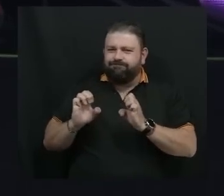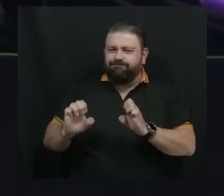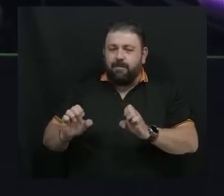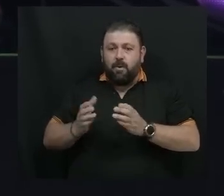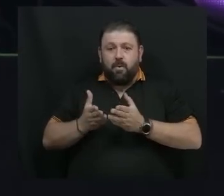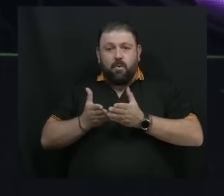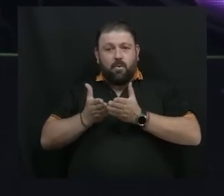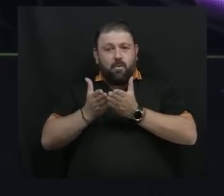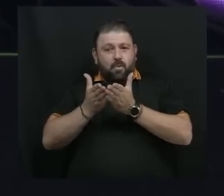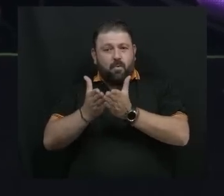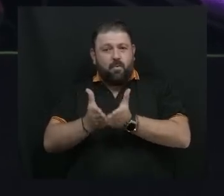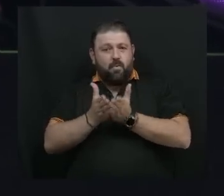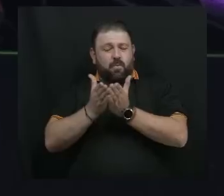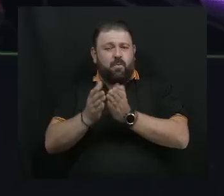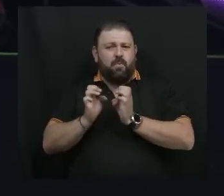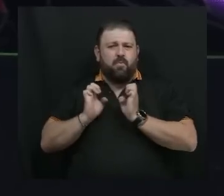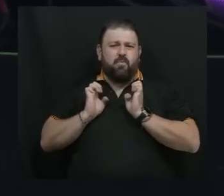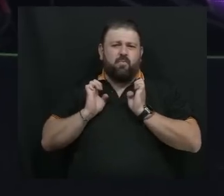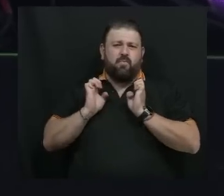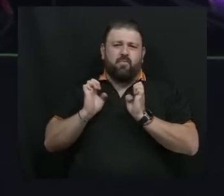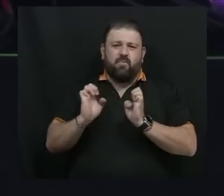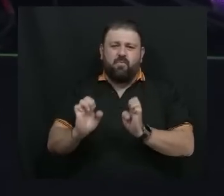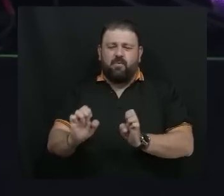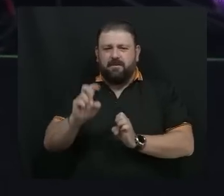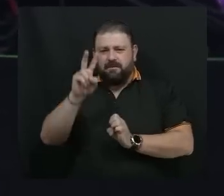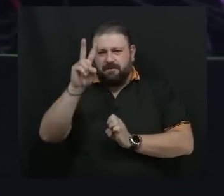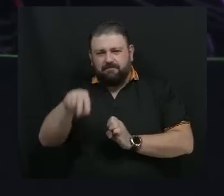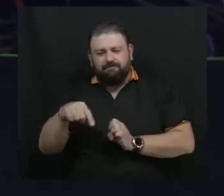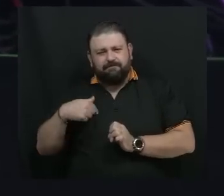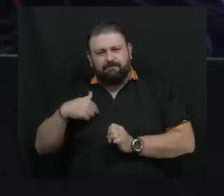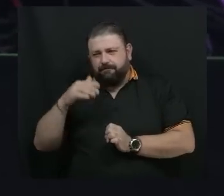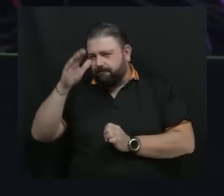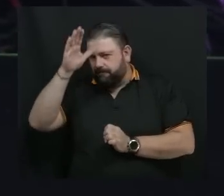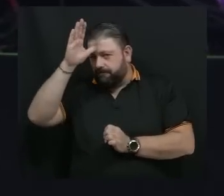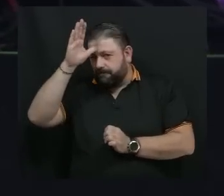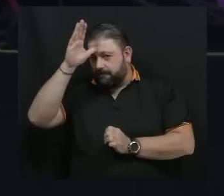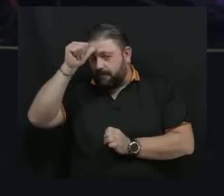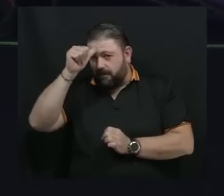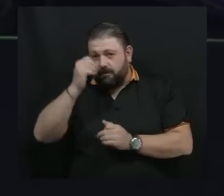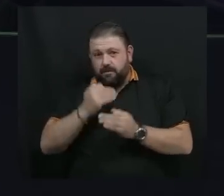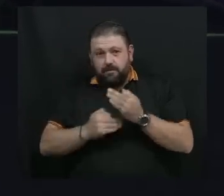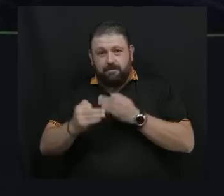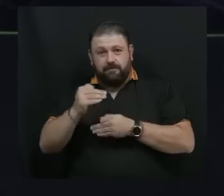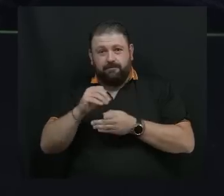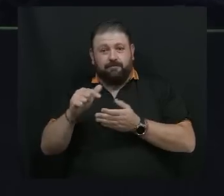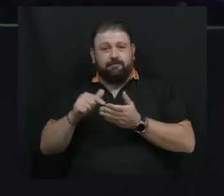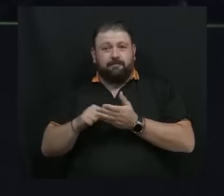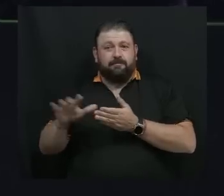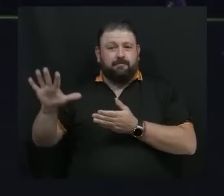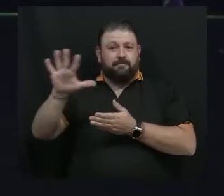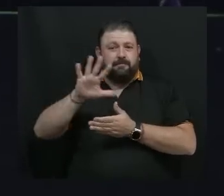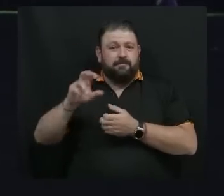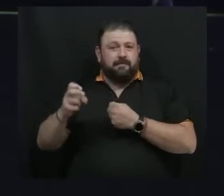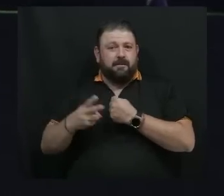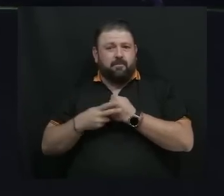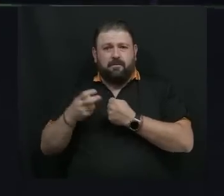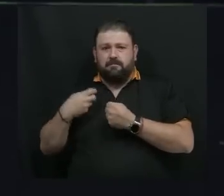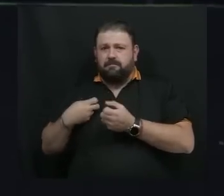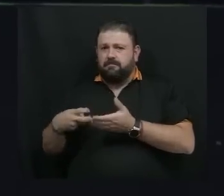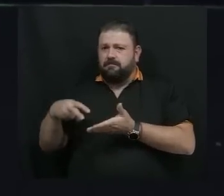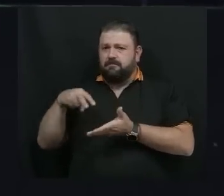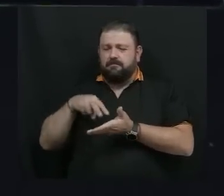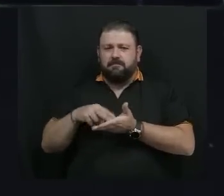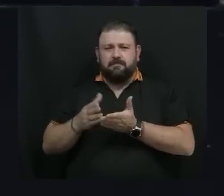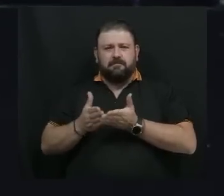lujo. Yo recuerdo mi primer crucero fue el Mediterráneo, Europa. Y bueno, subimos al barco